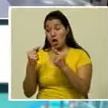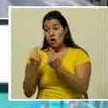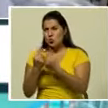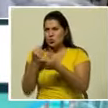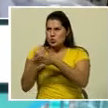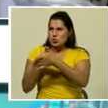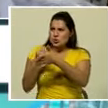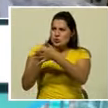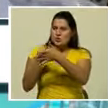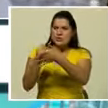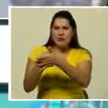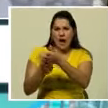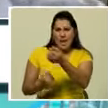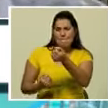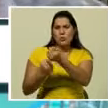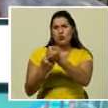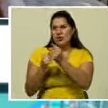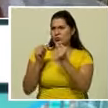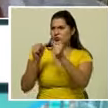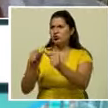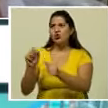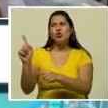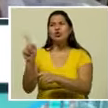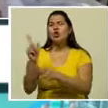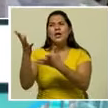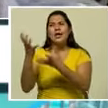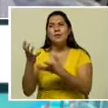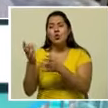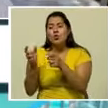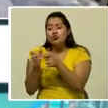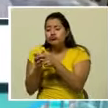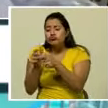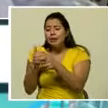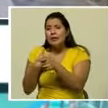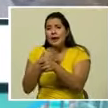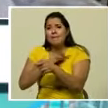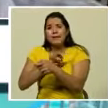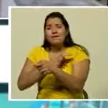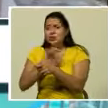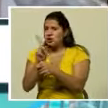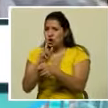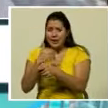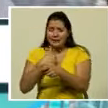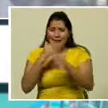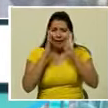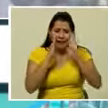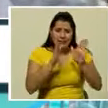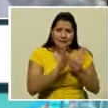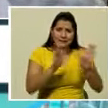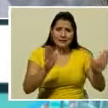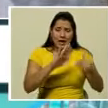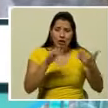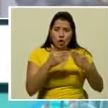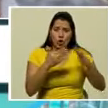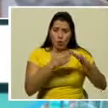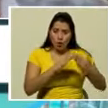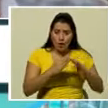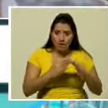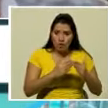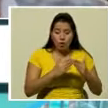manera permanente, no privilegios, sino la atención general a la población